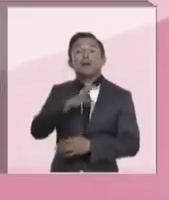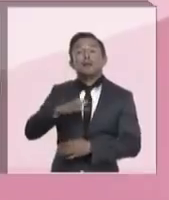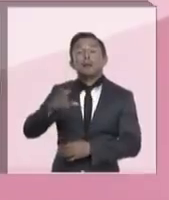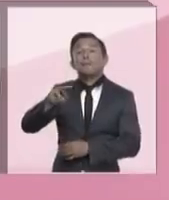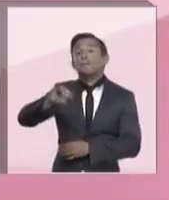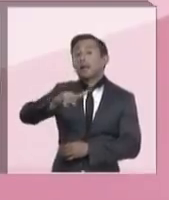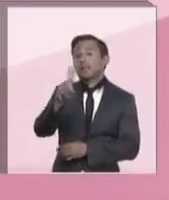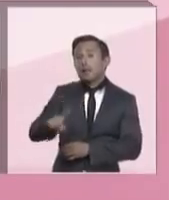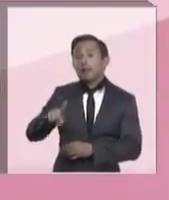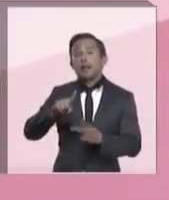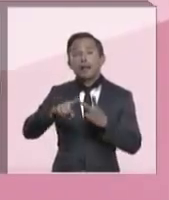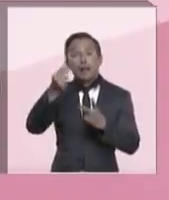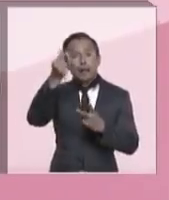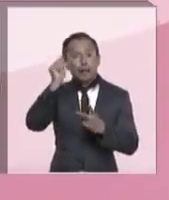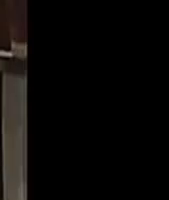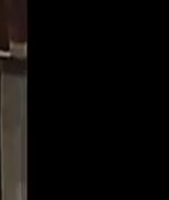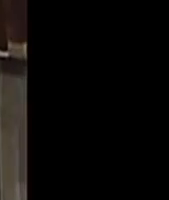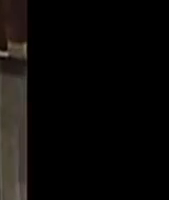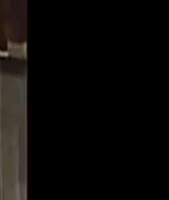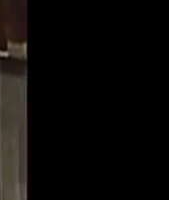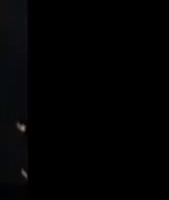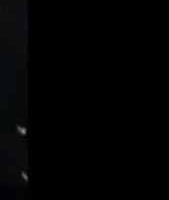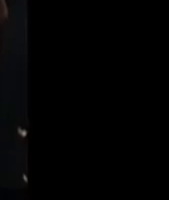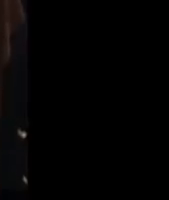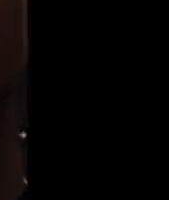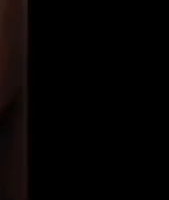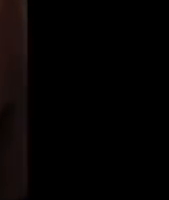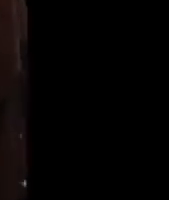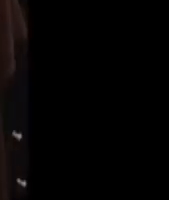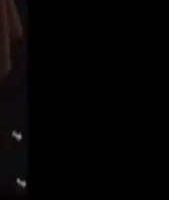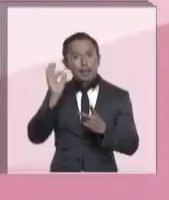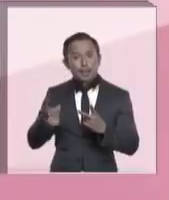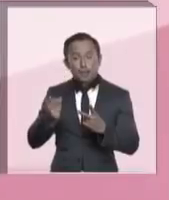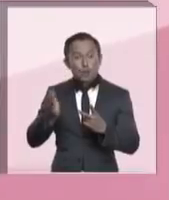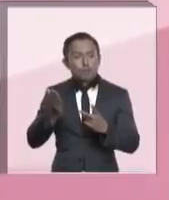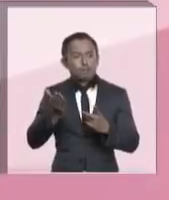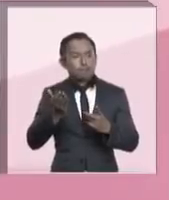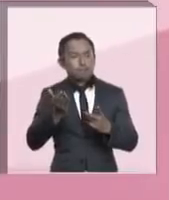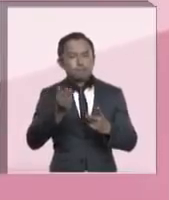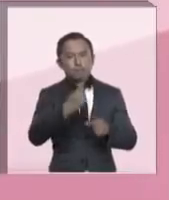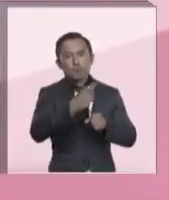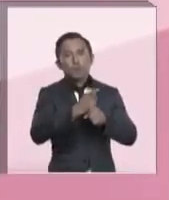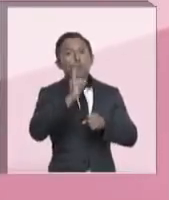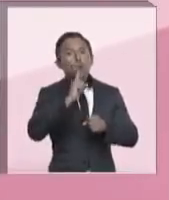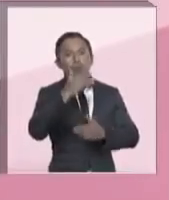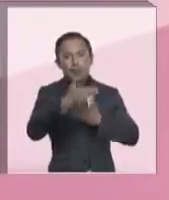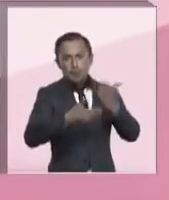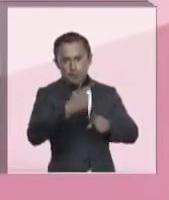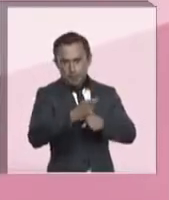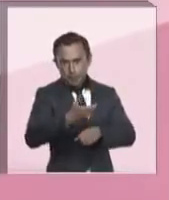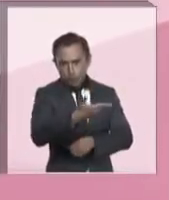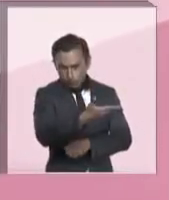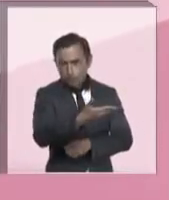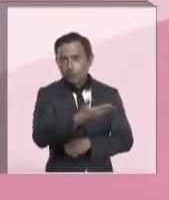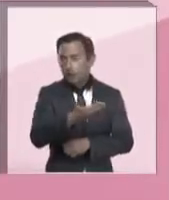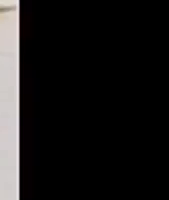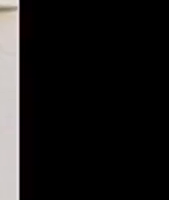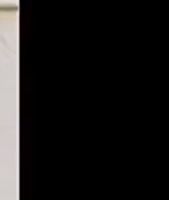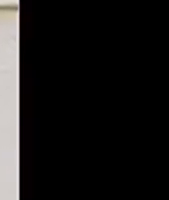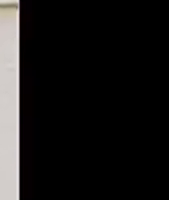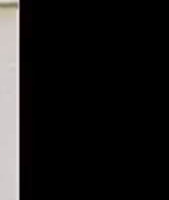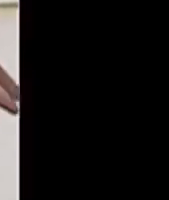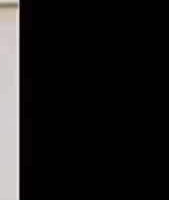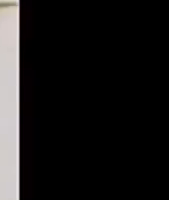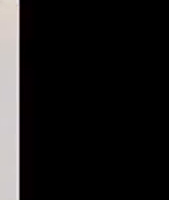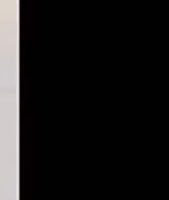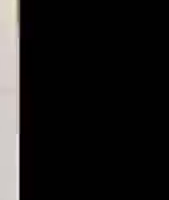que empieza tú? Primero las damas. Tienes el 11. Porque tú no eres caballero. Entonces decido yo, vas tú. Con mucho Ricardo gusto. Ricardo Anaya. ¿Y a